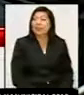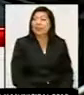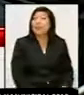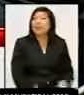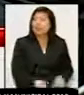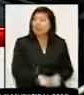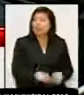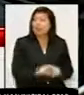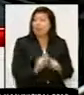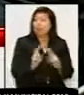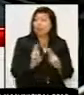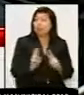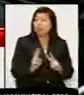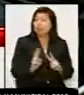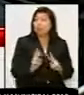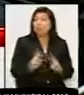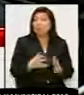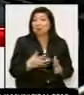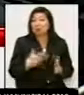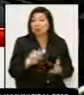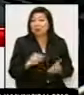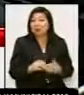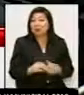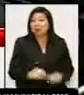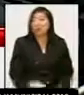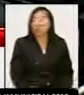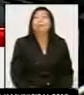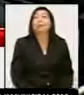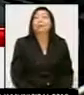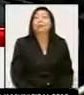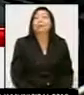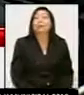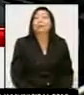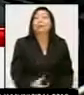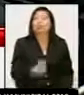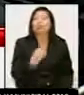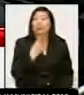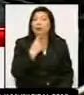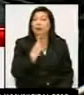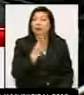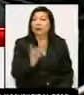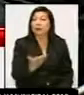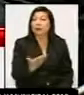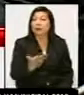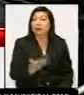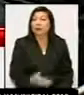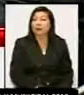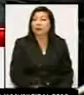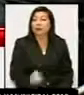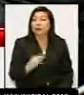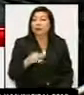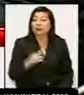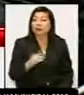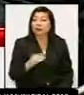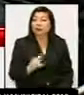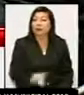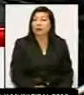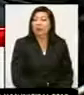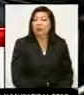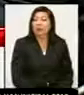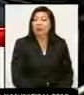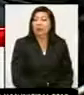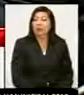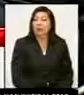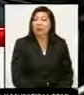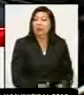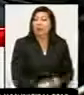También hemos estado mirando soluciones que podemos plantear. Pero quería hacer un comentario con respecto a los señores de Indecopi.